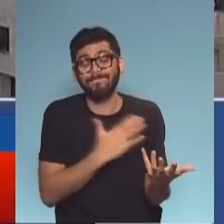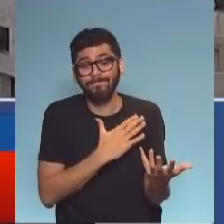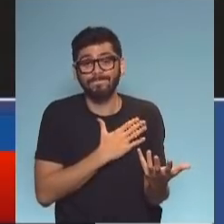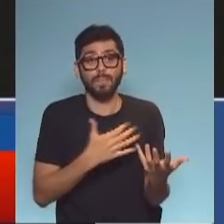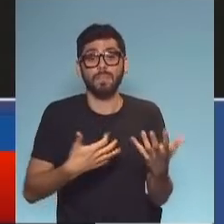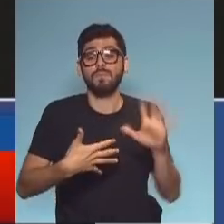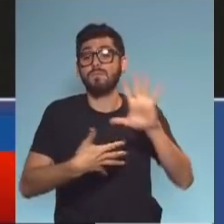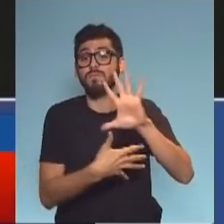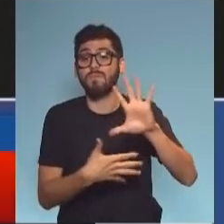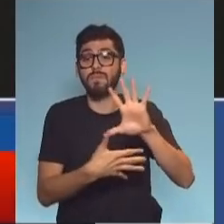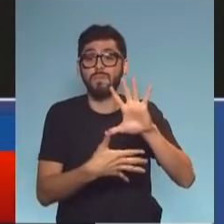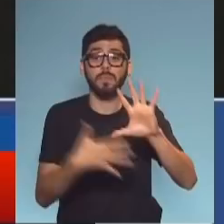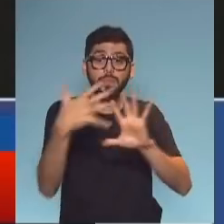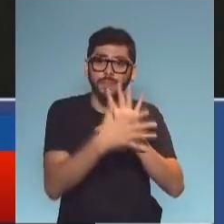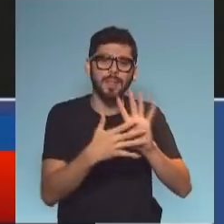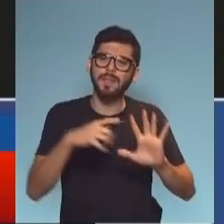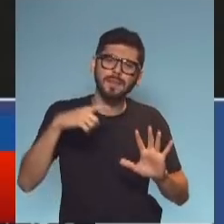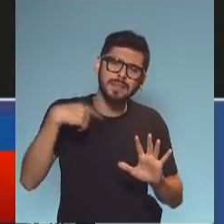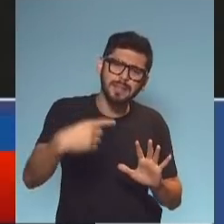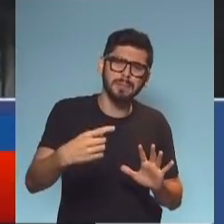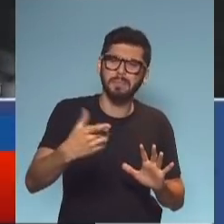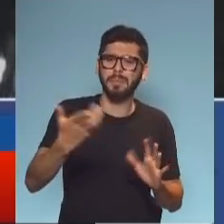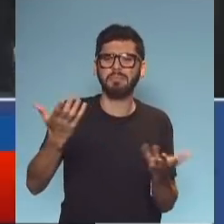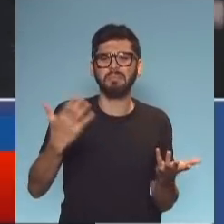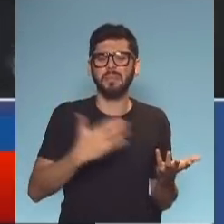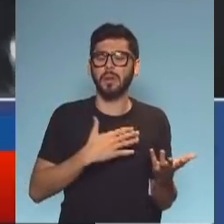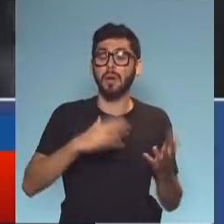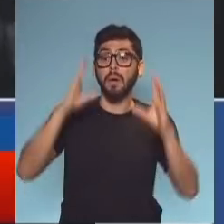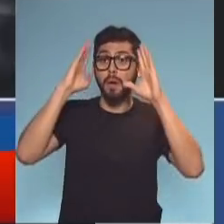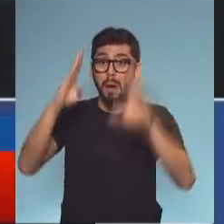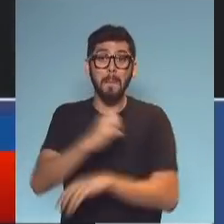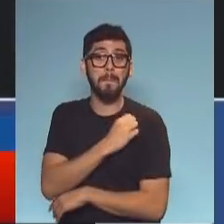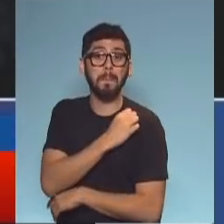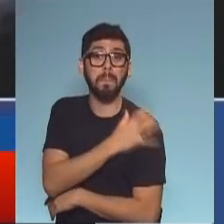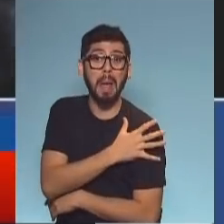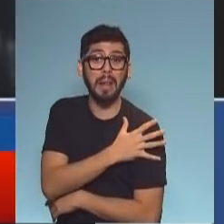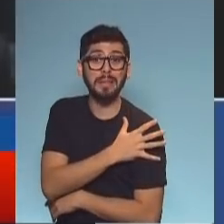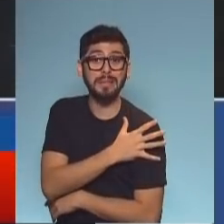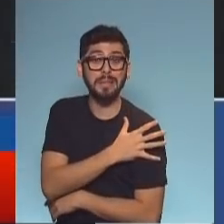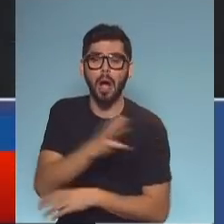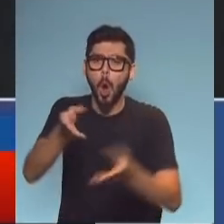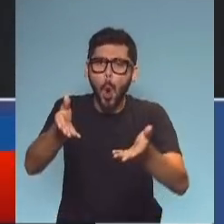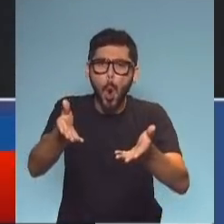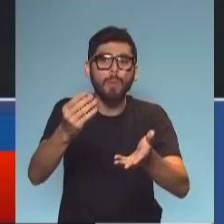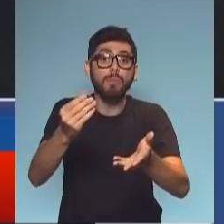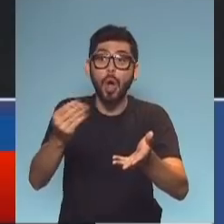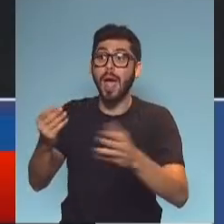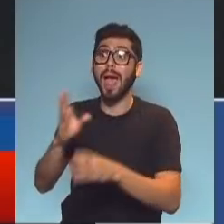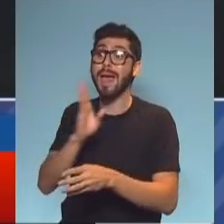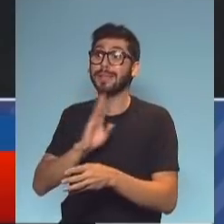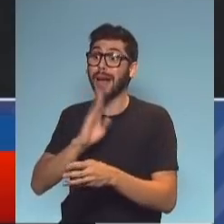Occidente siempre se acuerdan de lo que ocurre en Palestina cuando esto afecta a Israel.